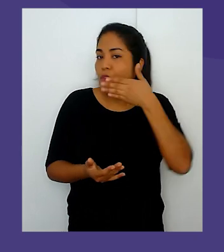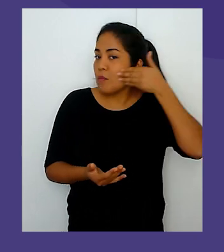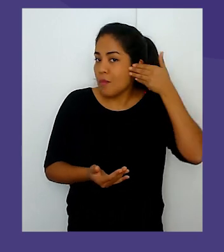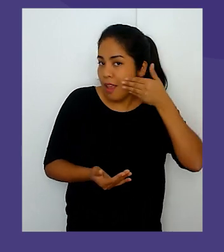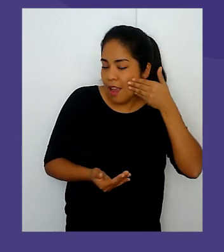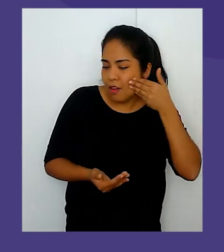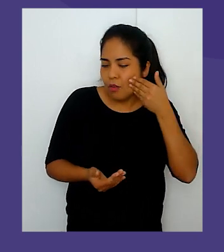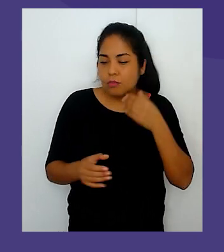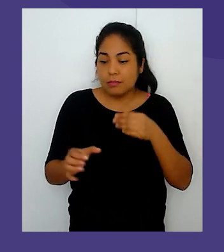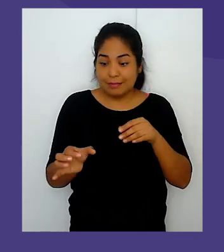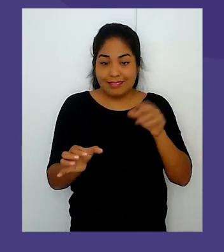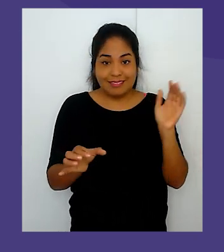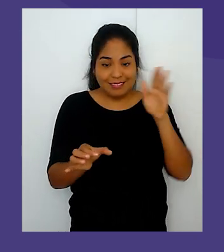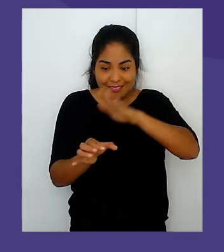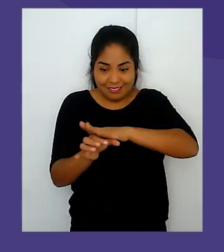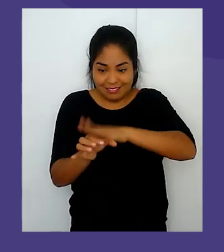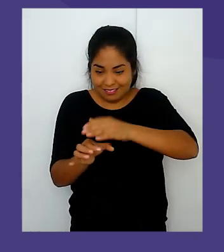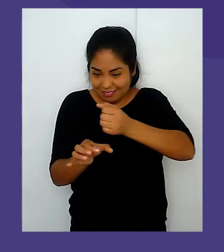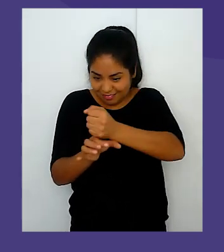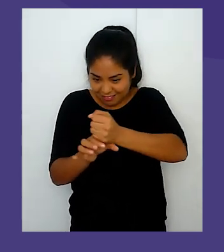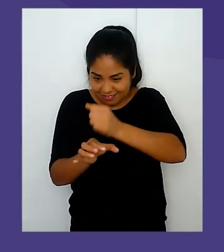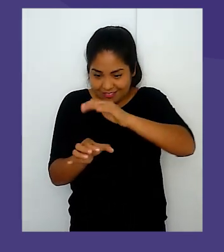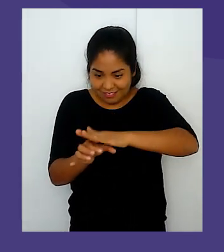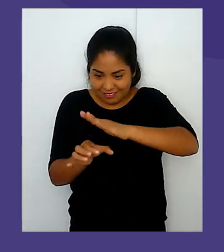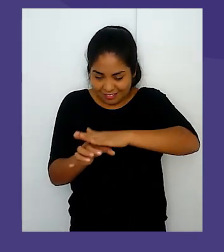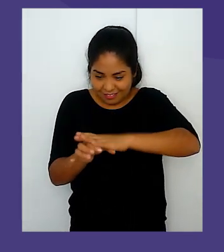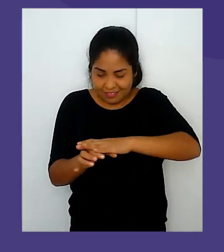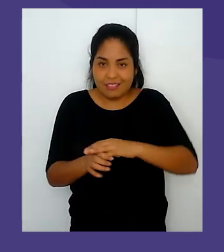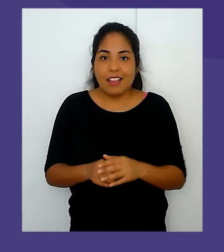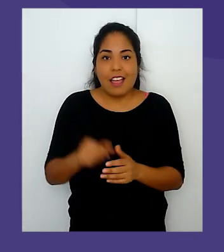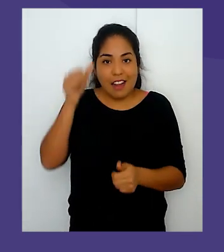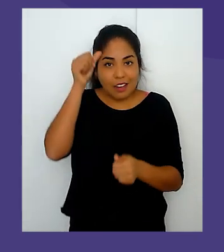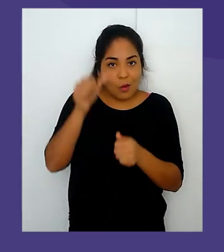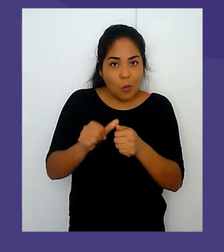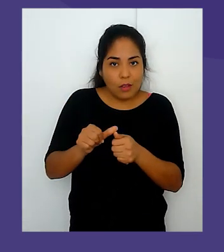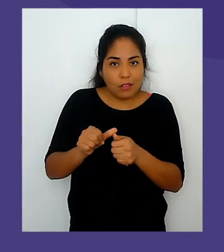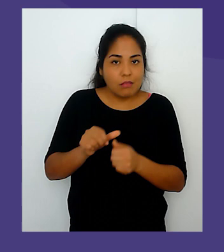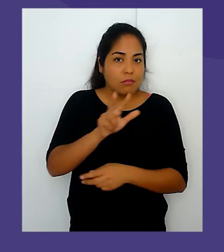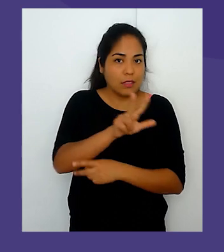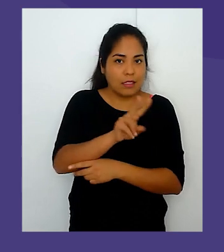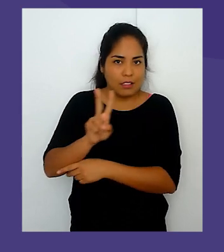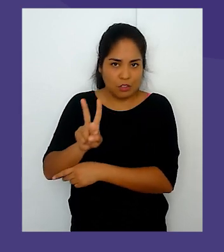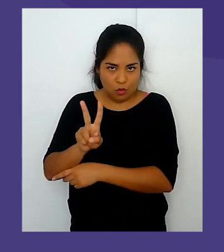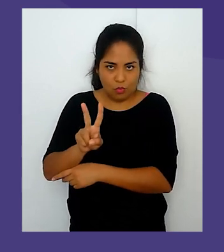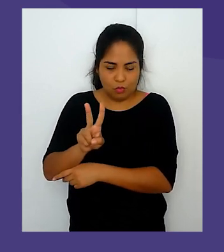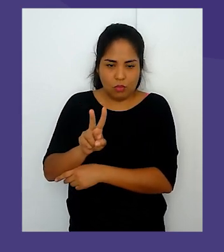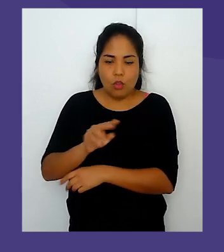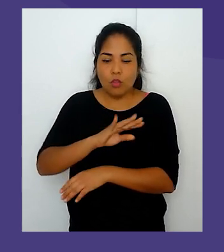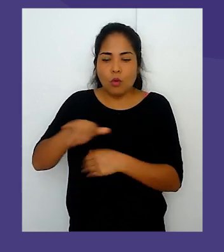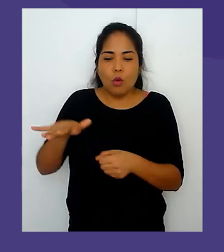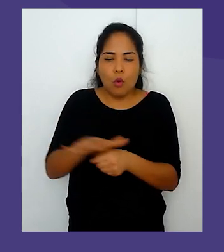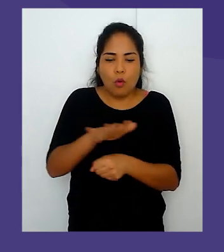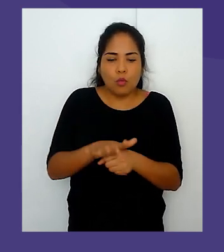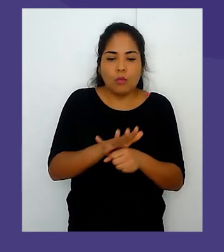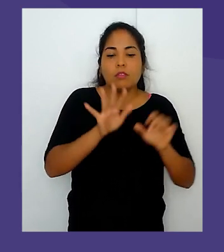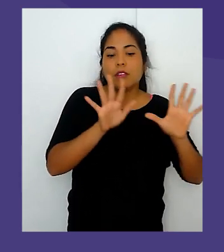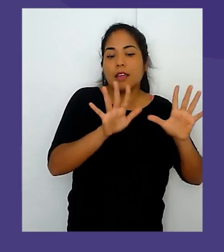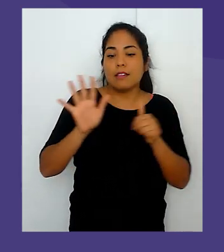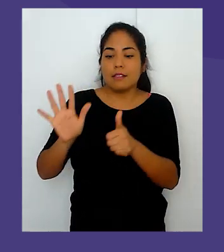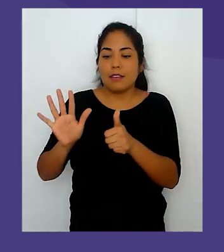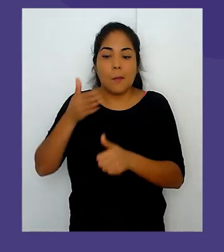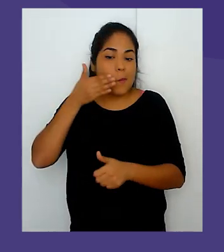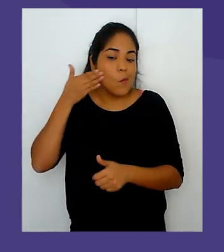negro, pégalas en las tapas de las botellas. Recuerda que necesitas tener 32 fichas, 16 blancas